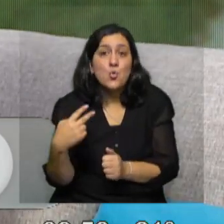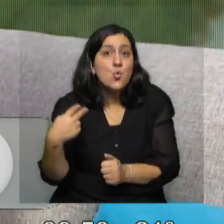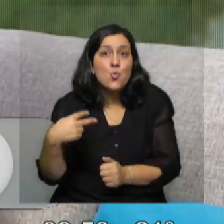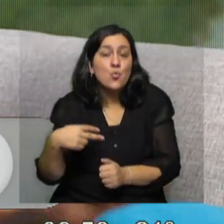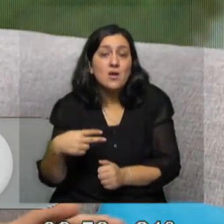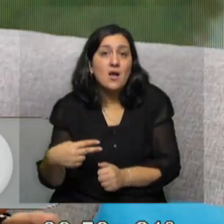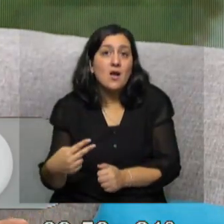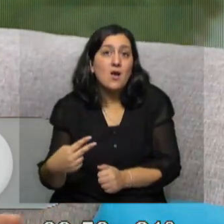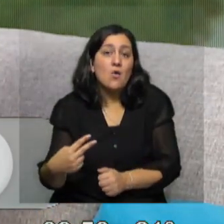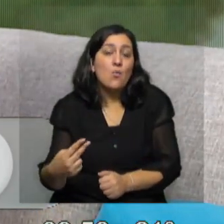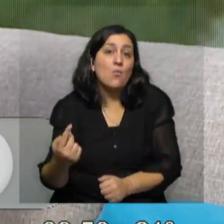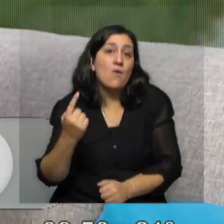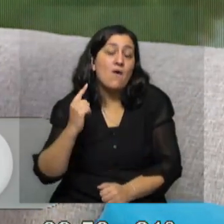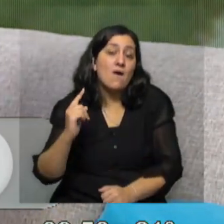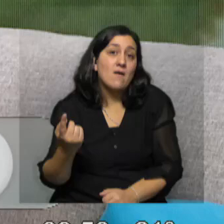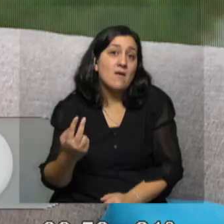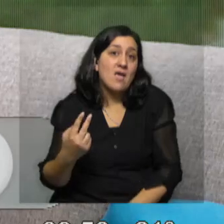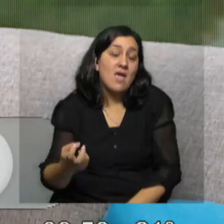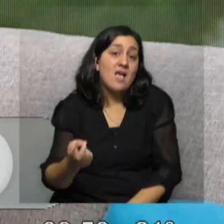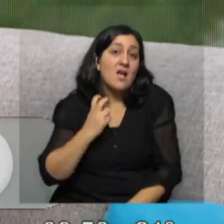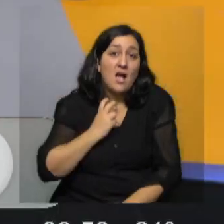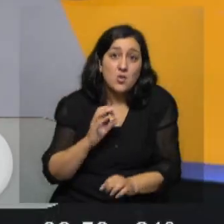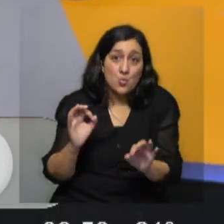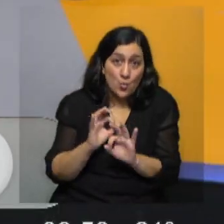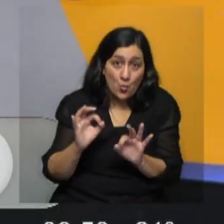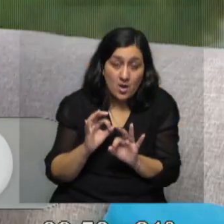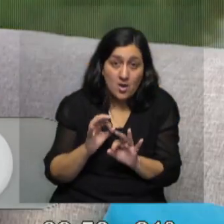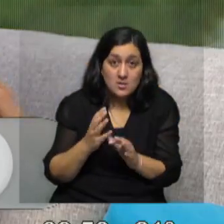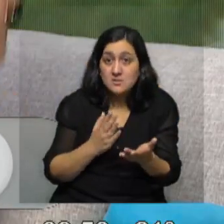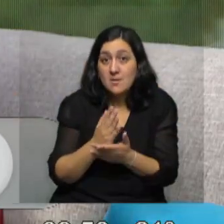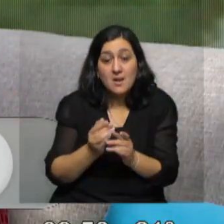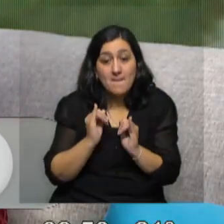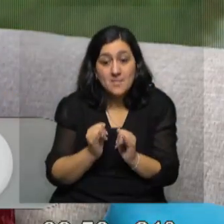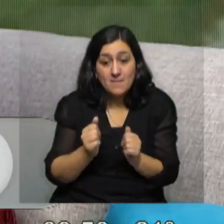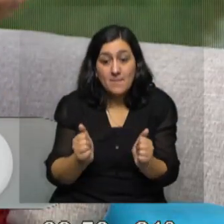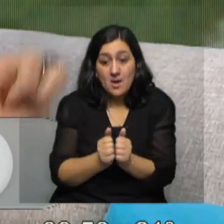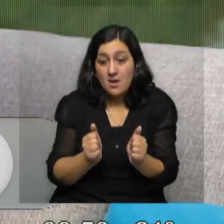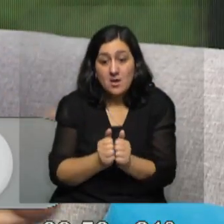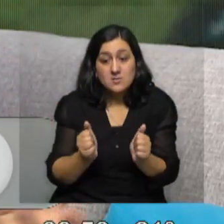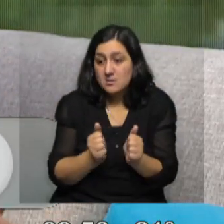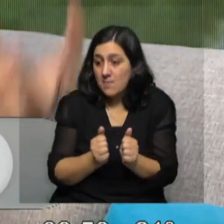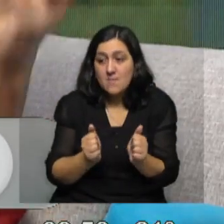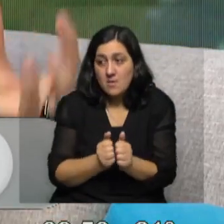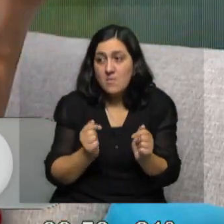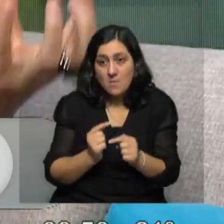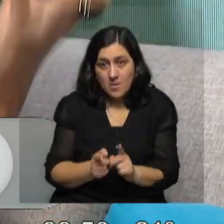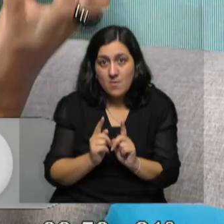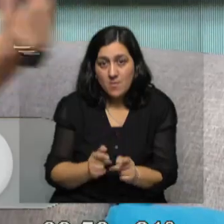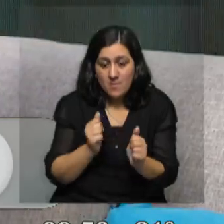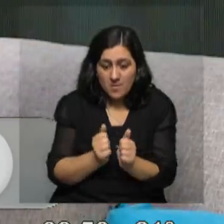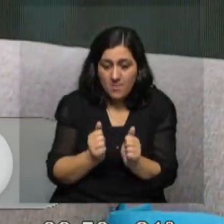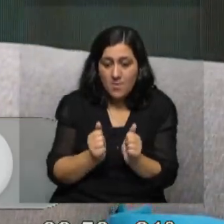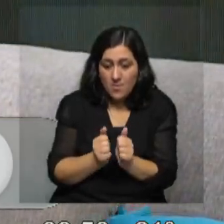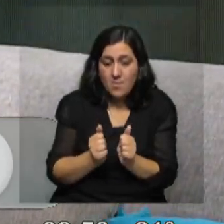cerrados, no hay ningún tipo... de otra chance. O sea, imposible. Entonces ahí es como que venís, esta palabra de virginidad, venís como, ¿no? Estéril,